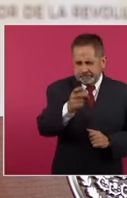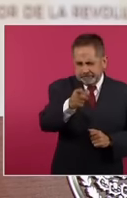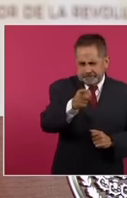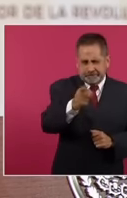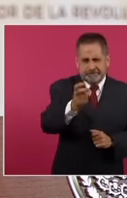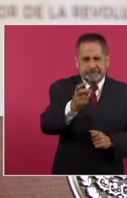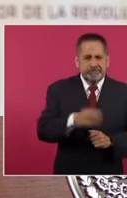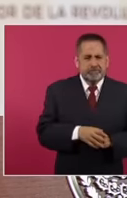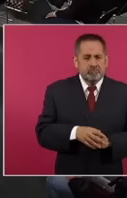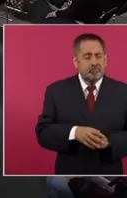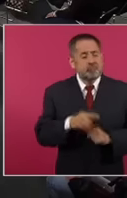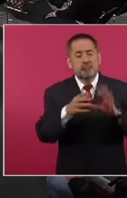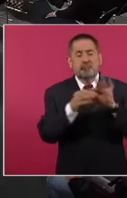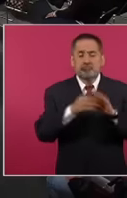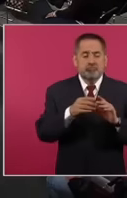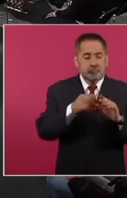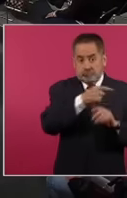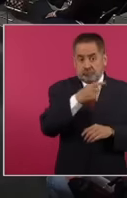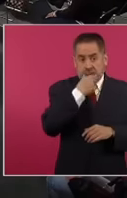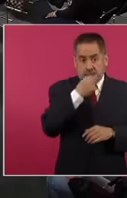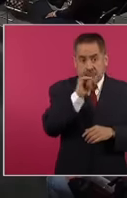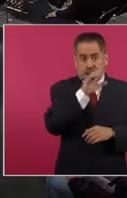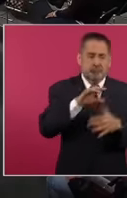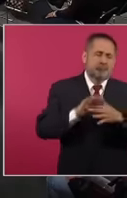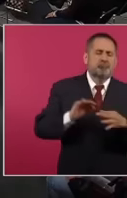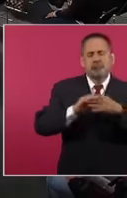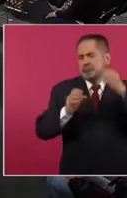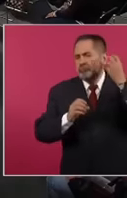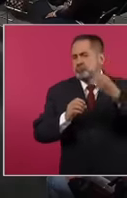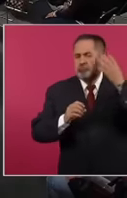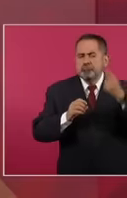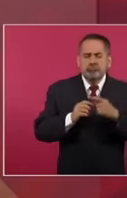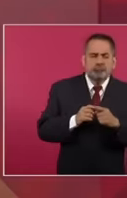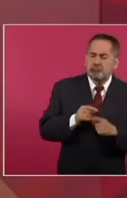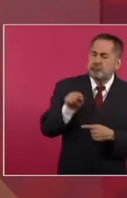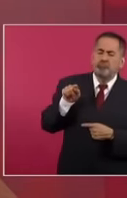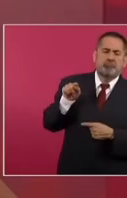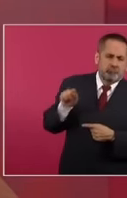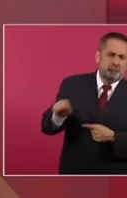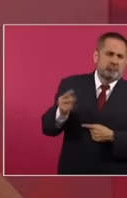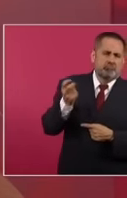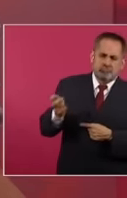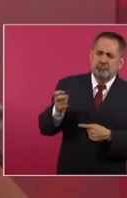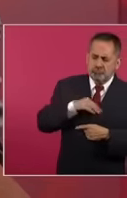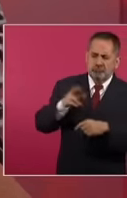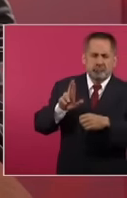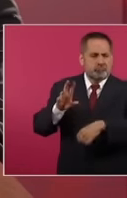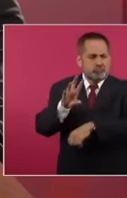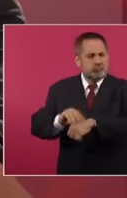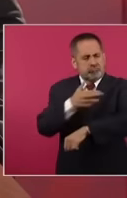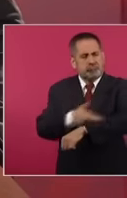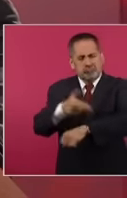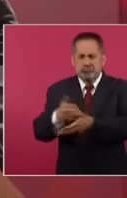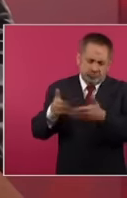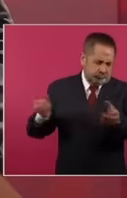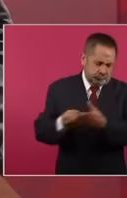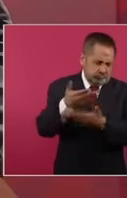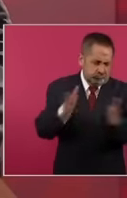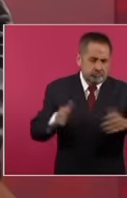y hablo de una persona que iba a ser que saliera no ha salido